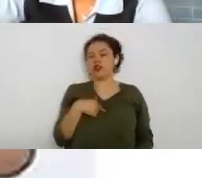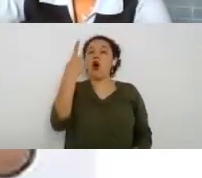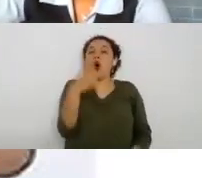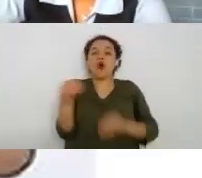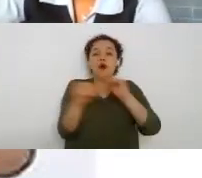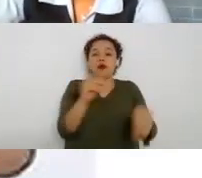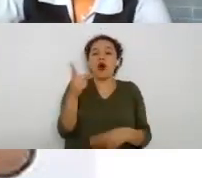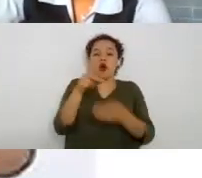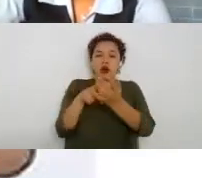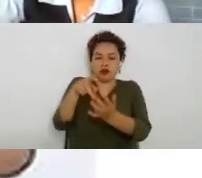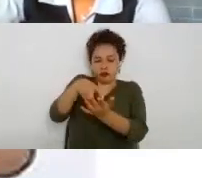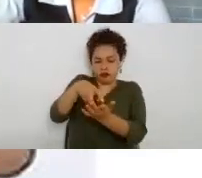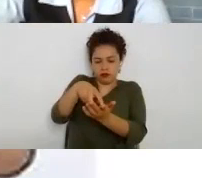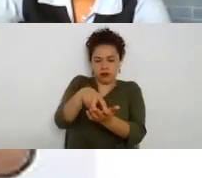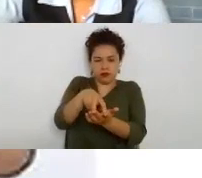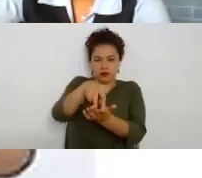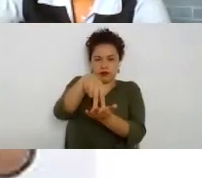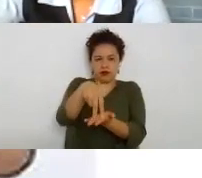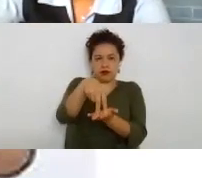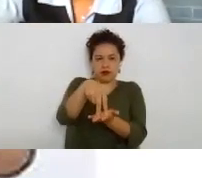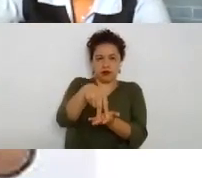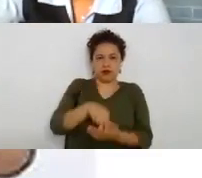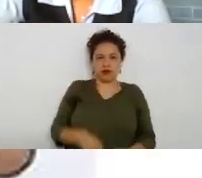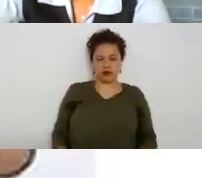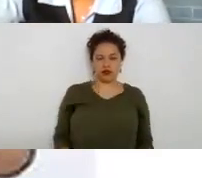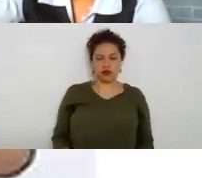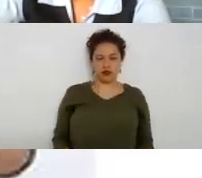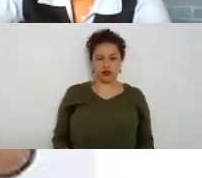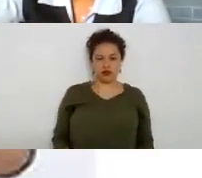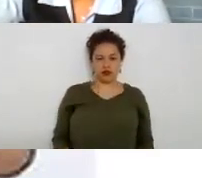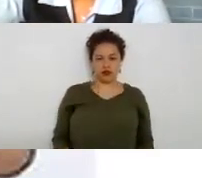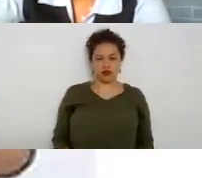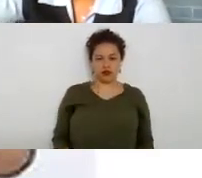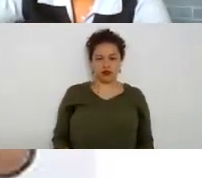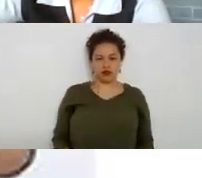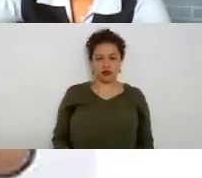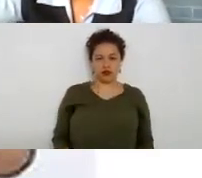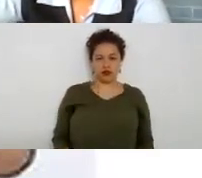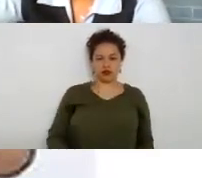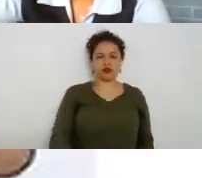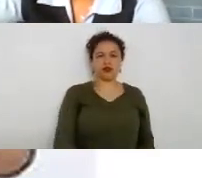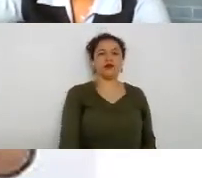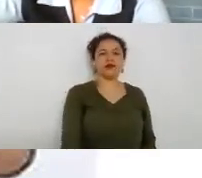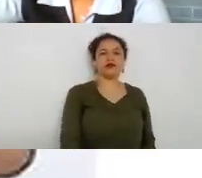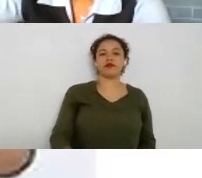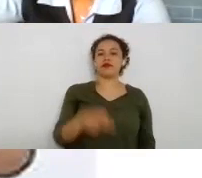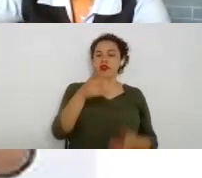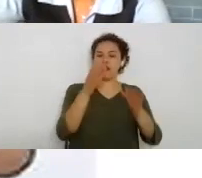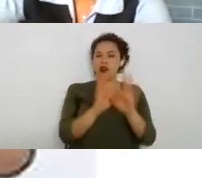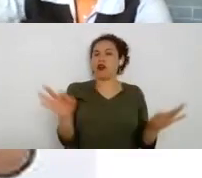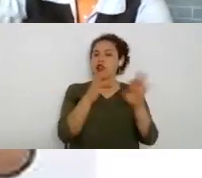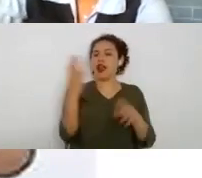movimiento. ¿De acuerdo? El movimiento tiene que salir de una. Entonces, aquí es importante la comunicación entre